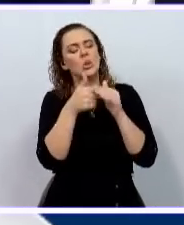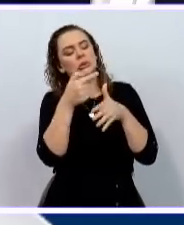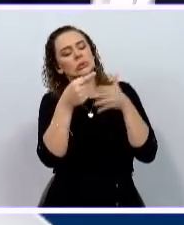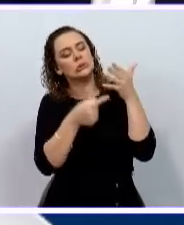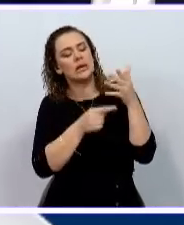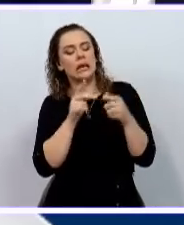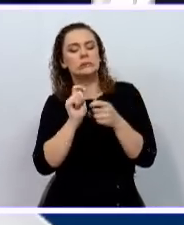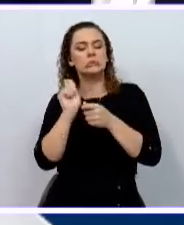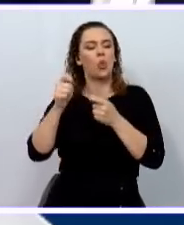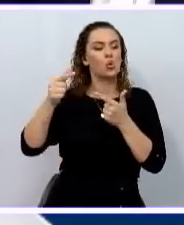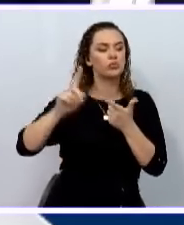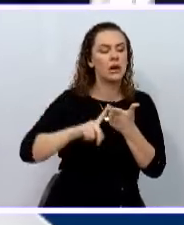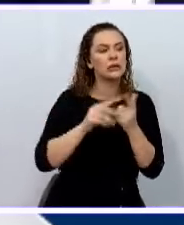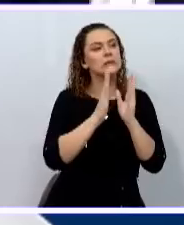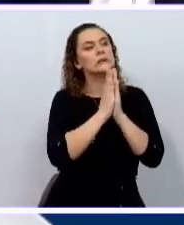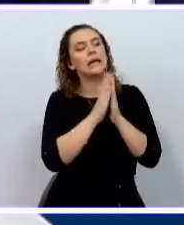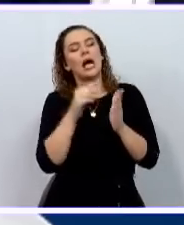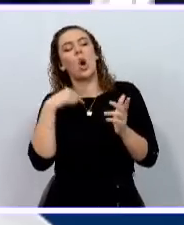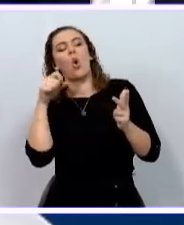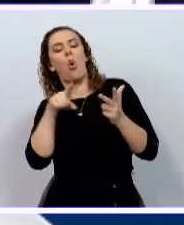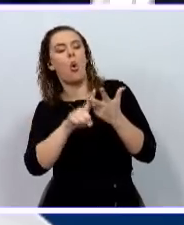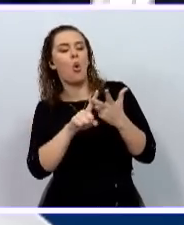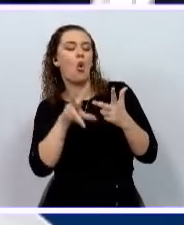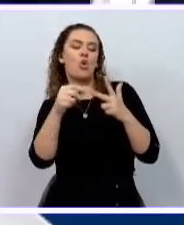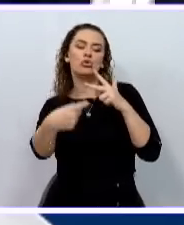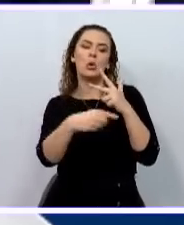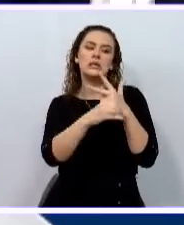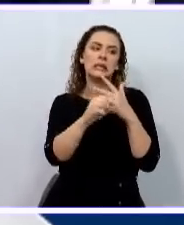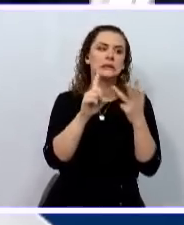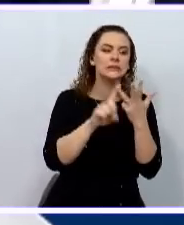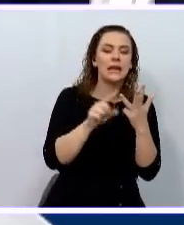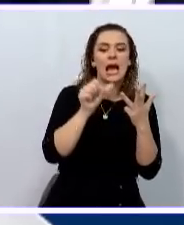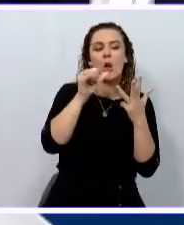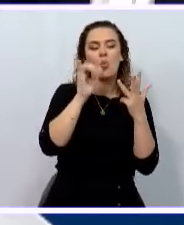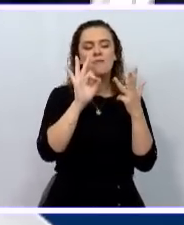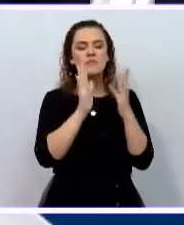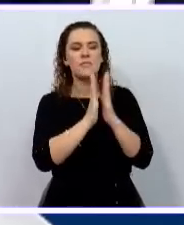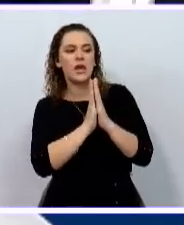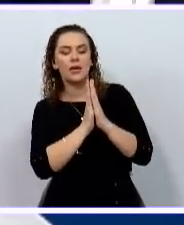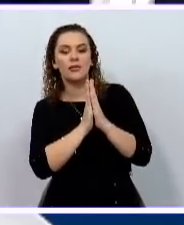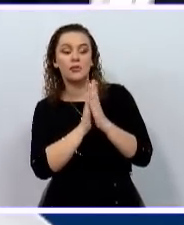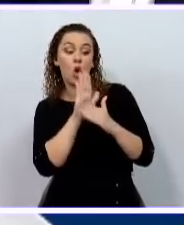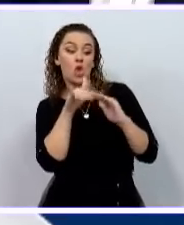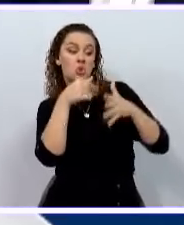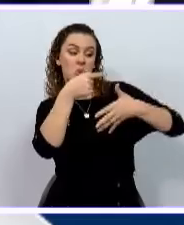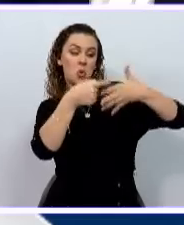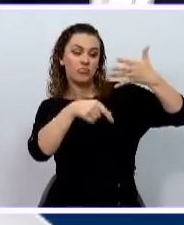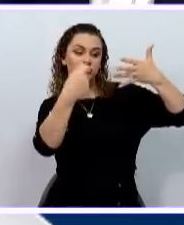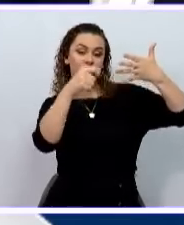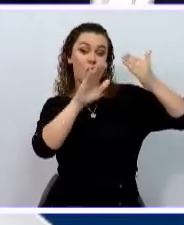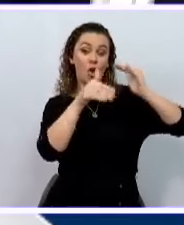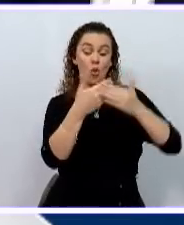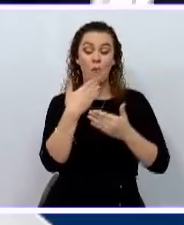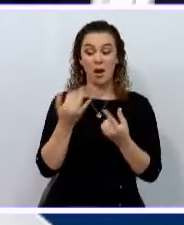expulsen a Guzmán que tengamos gol que no nos metan gol que la liga juegue bien todo lo malo